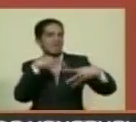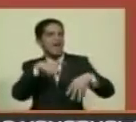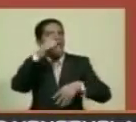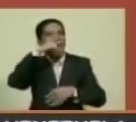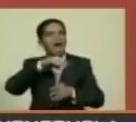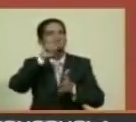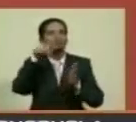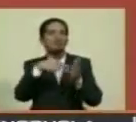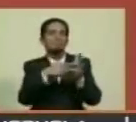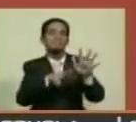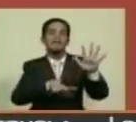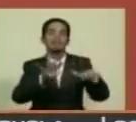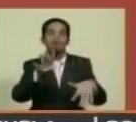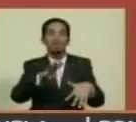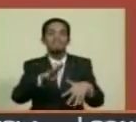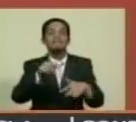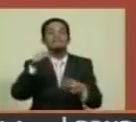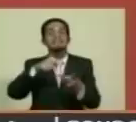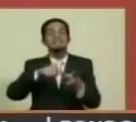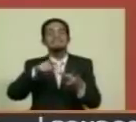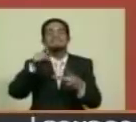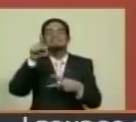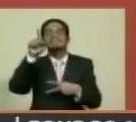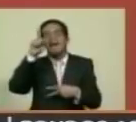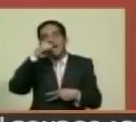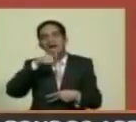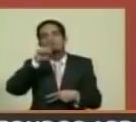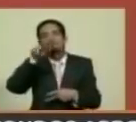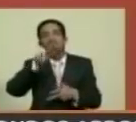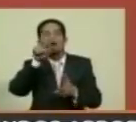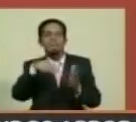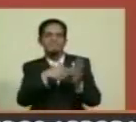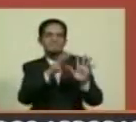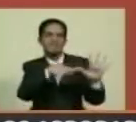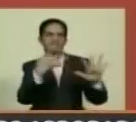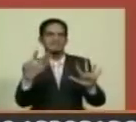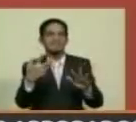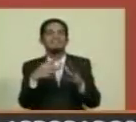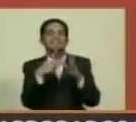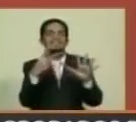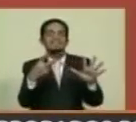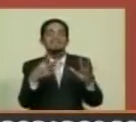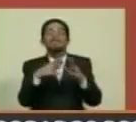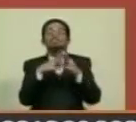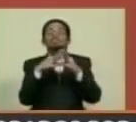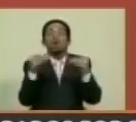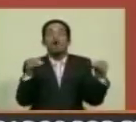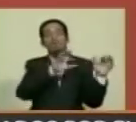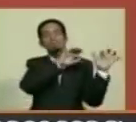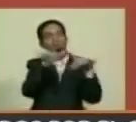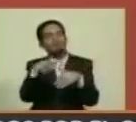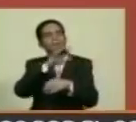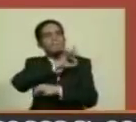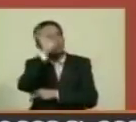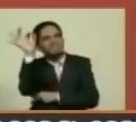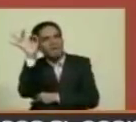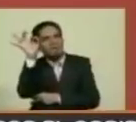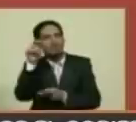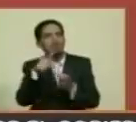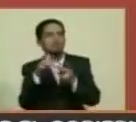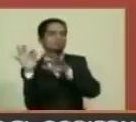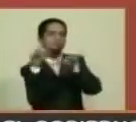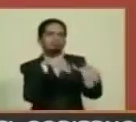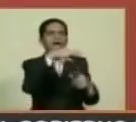y del año 2017. Todos. Todos estuvieron en Barquisimeto, estuvieron en